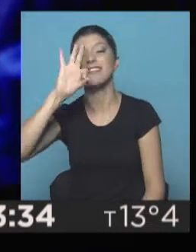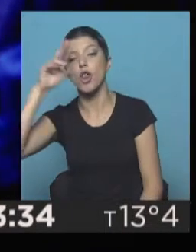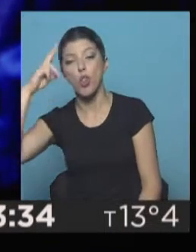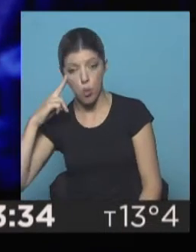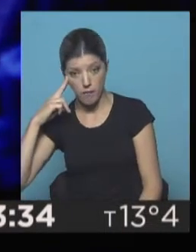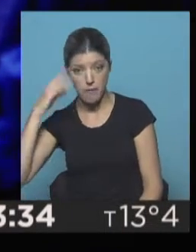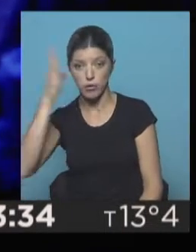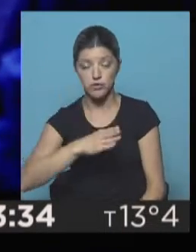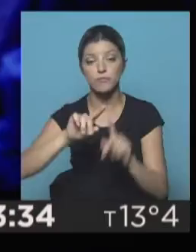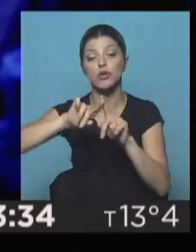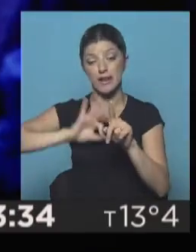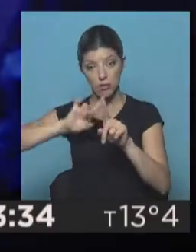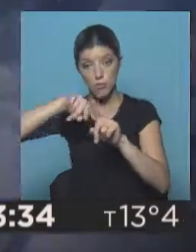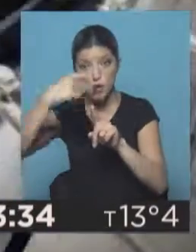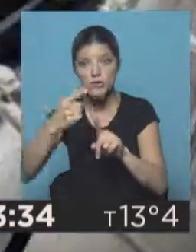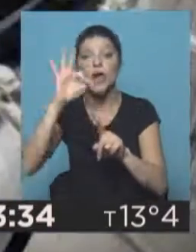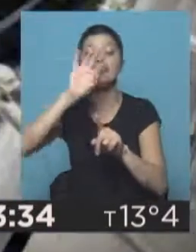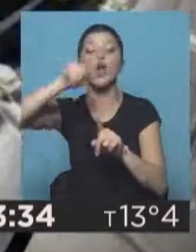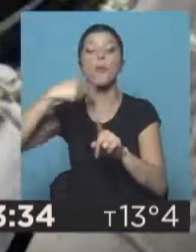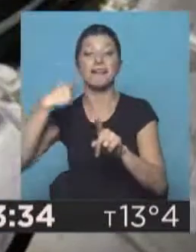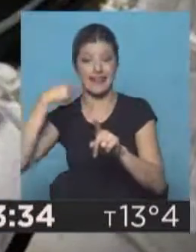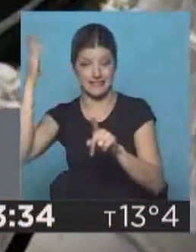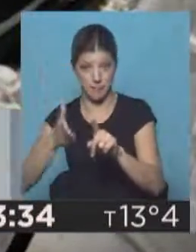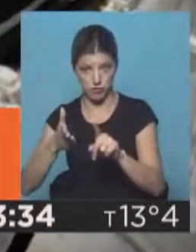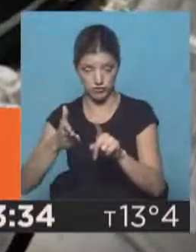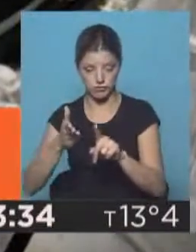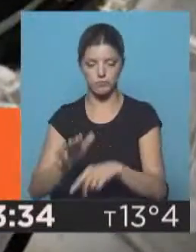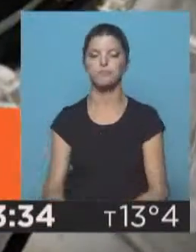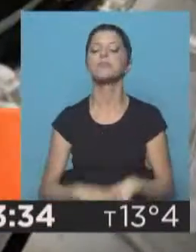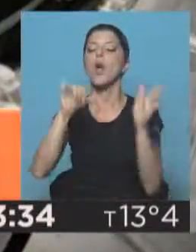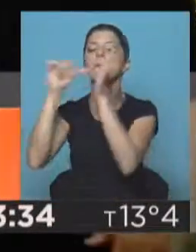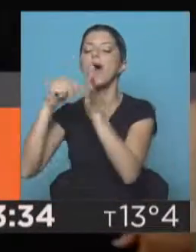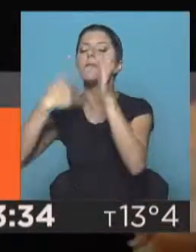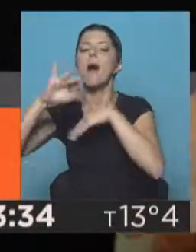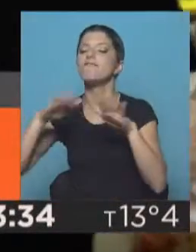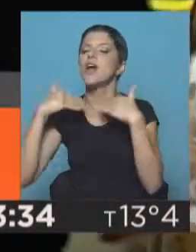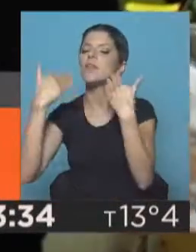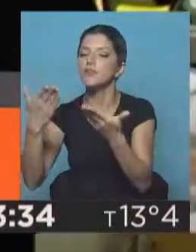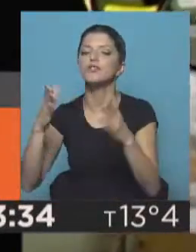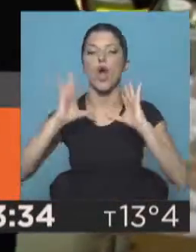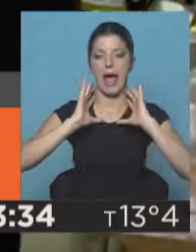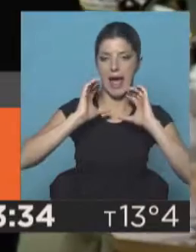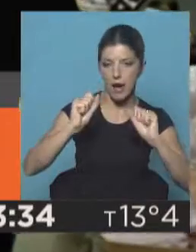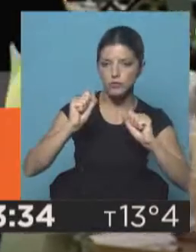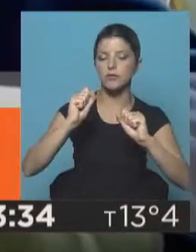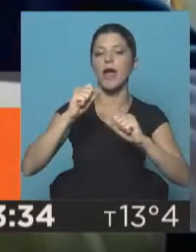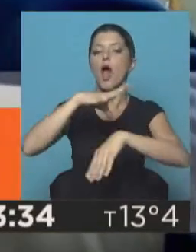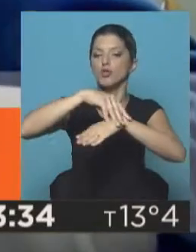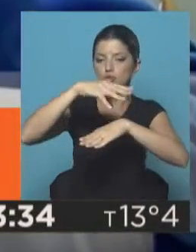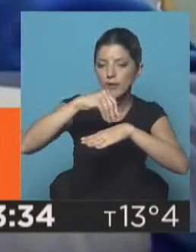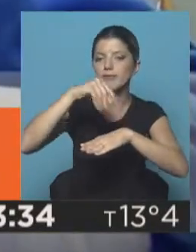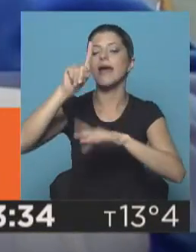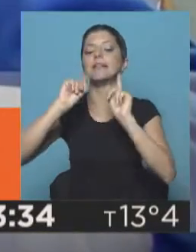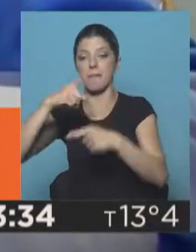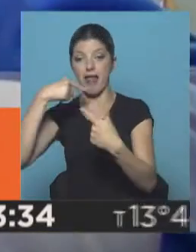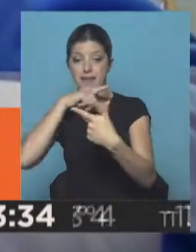próximo 0,13%. Entre los países más beneficiados se ubican Austria, Suecia y Alemania.